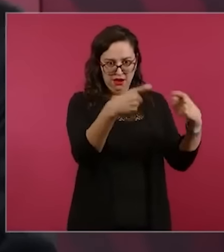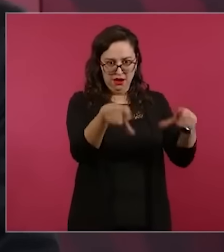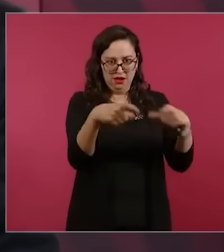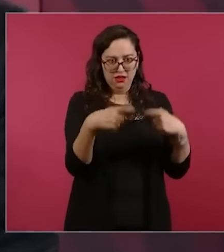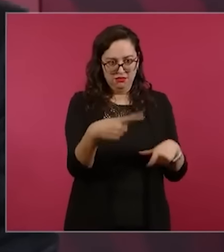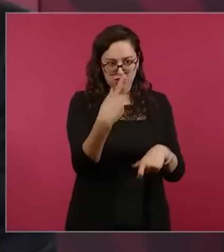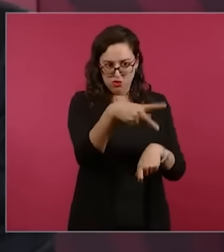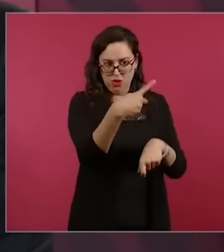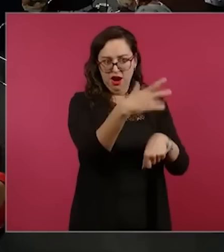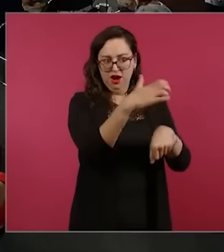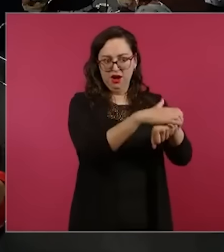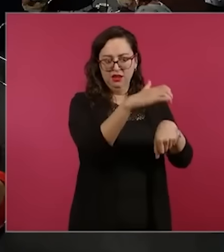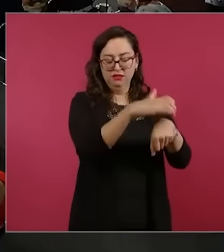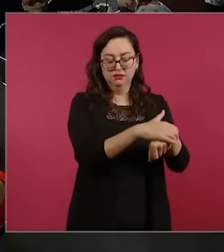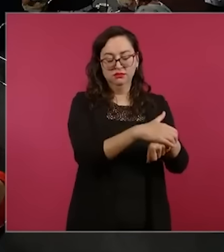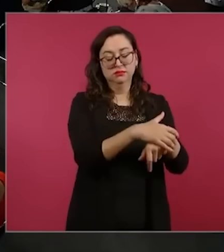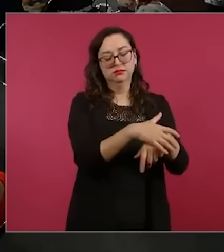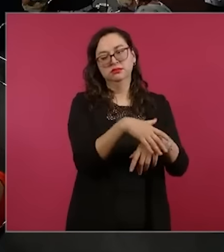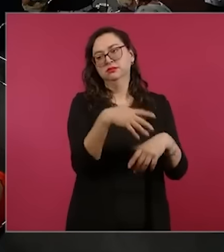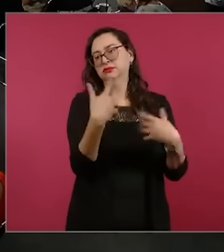social,